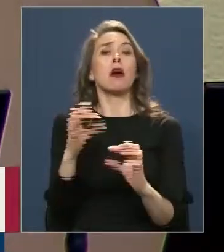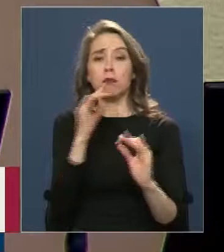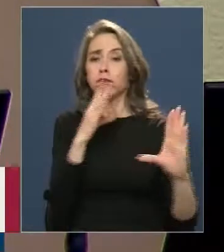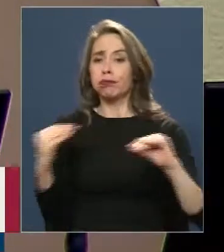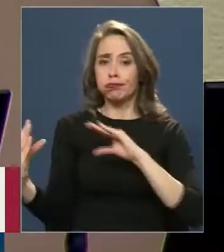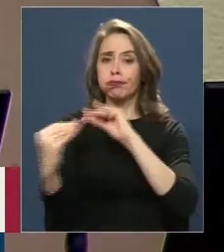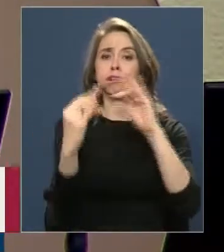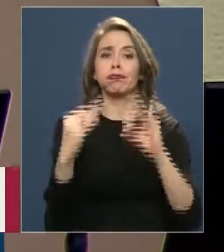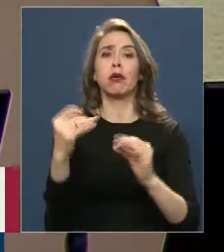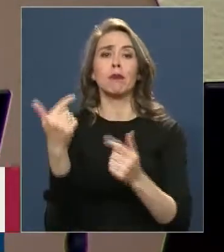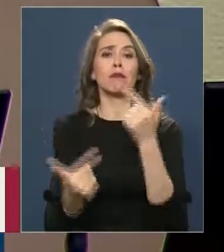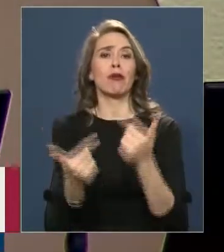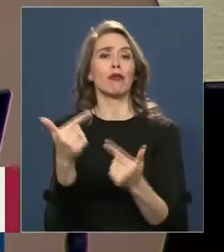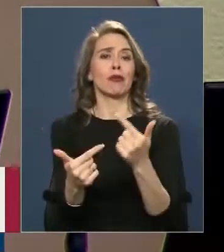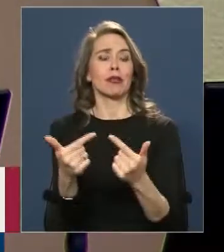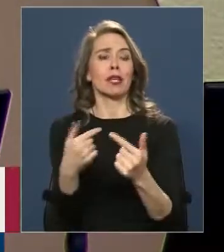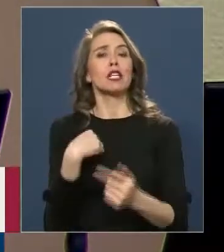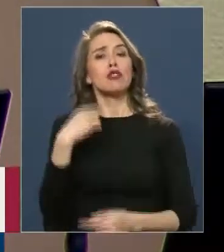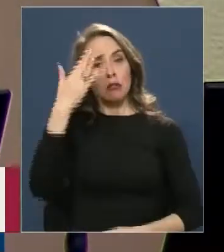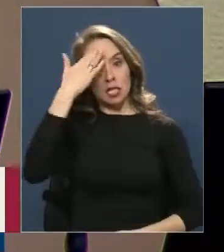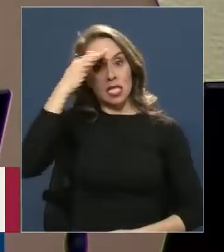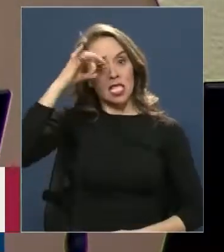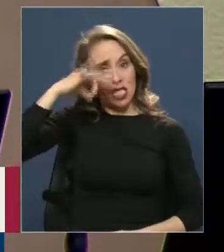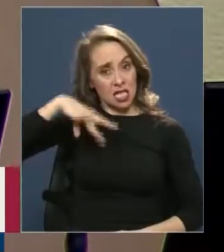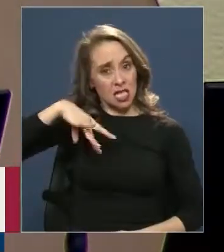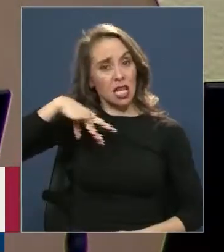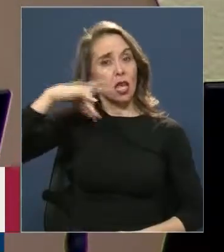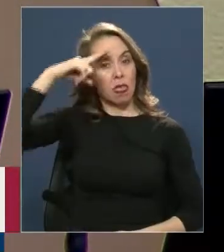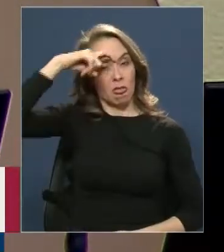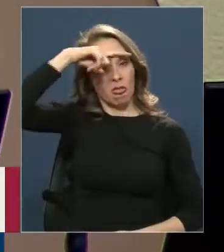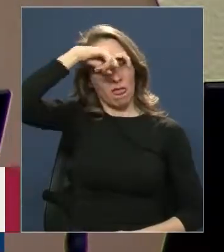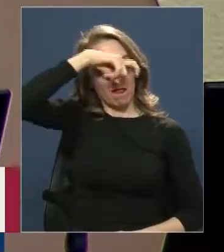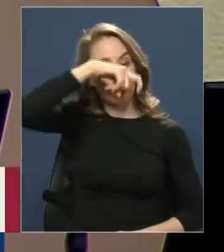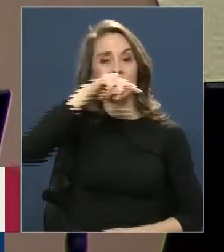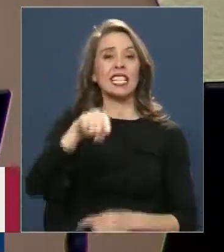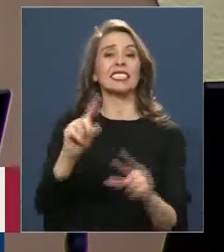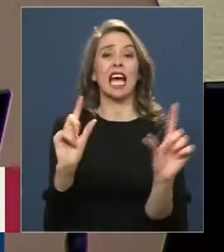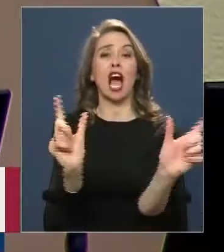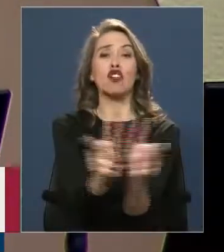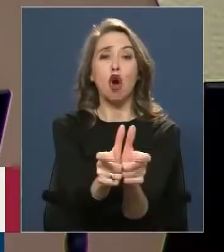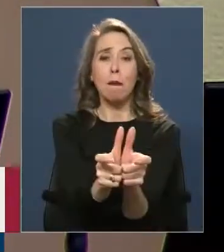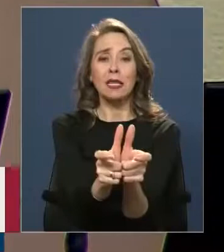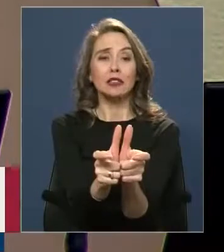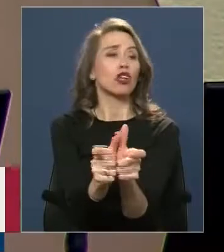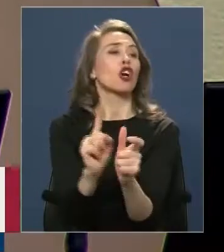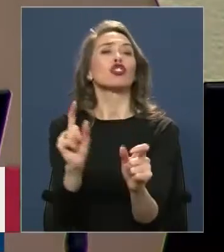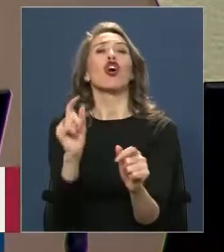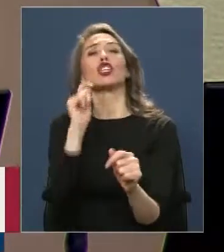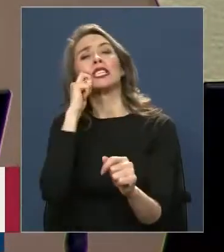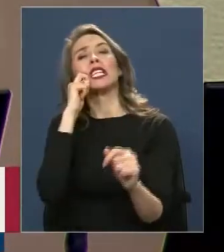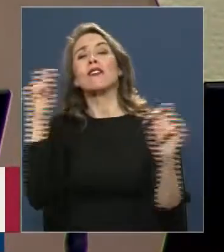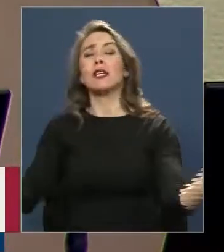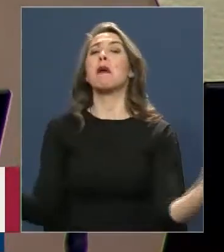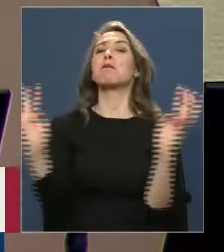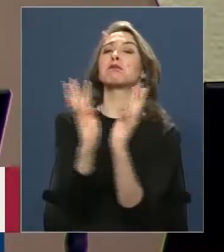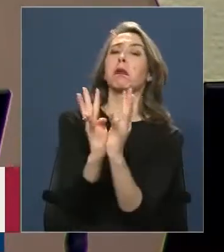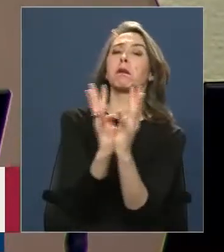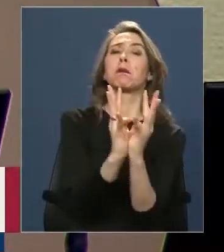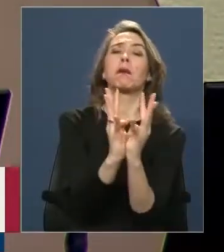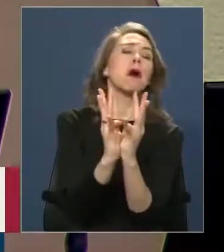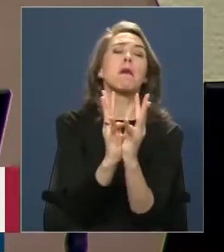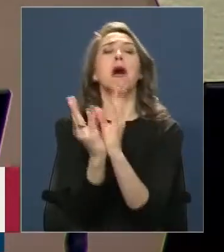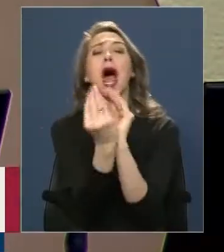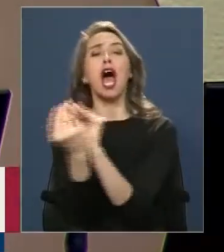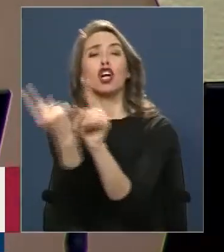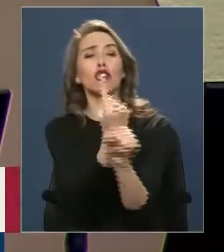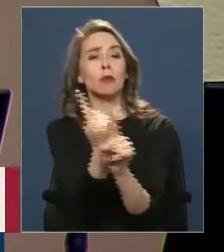políticamente? Yo sé que es difícil, porque obviamente que estas comisiones no es juntarse a conversar. Estas comisiones